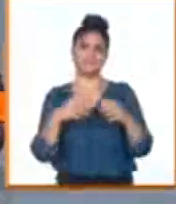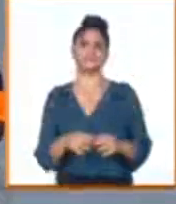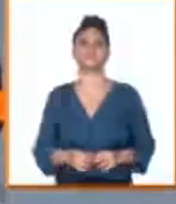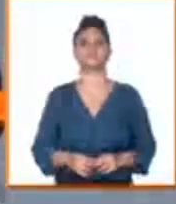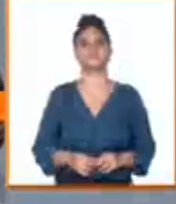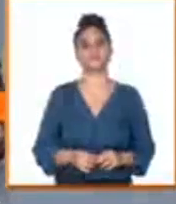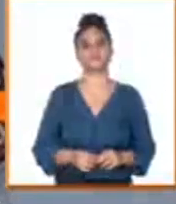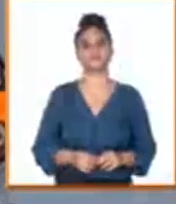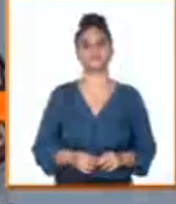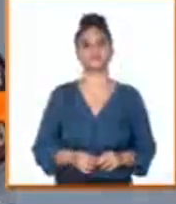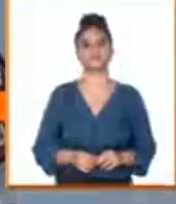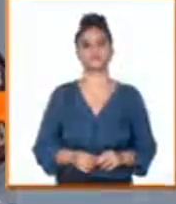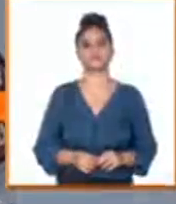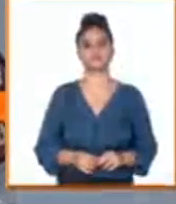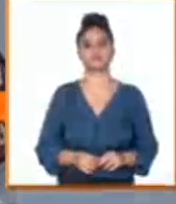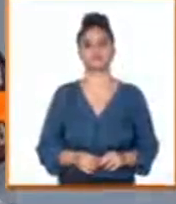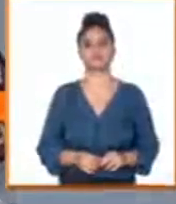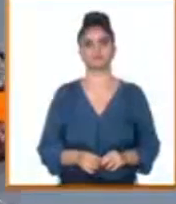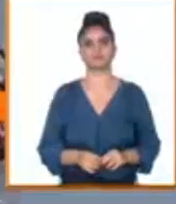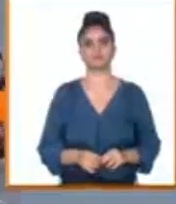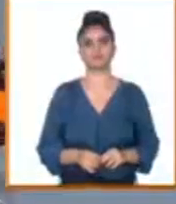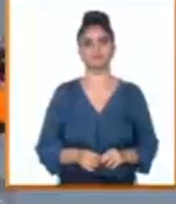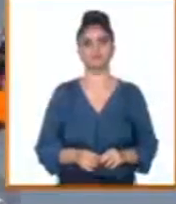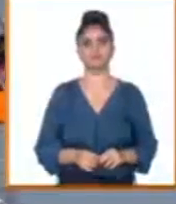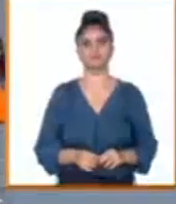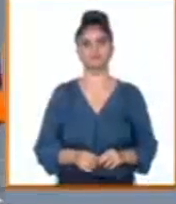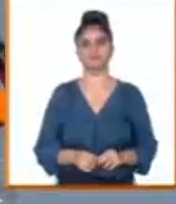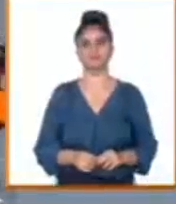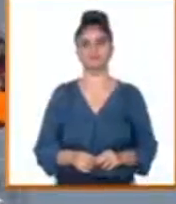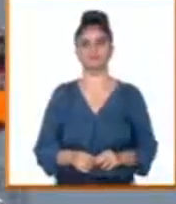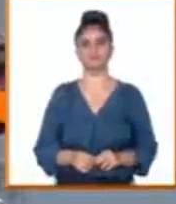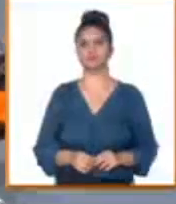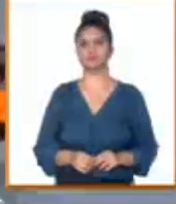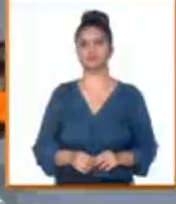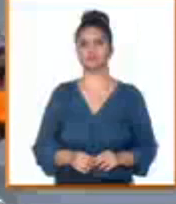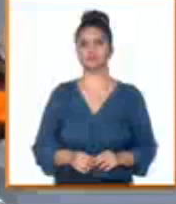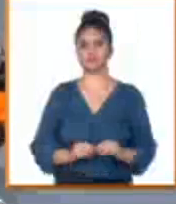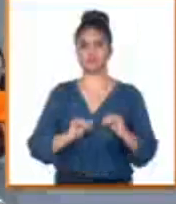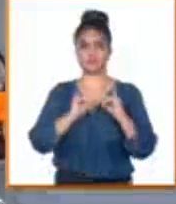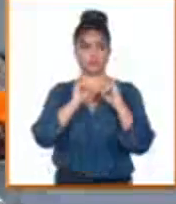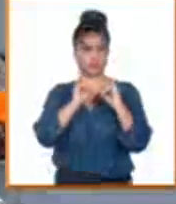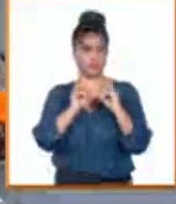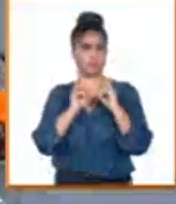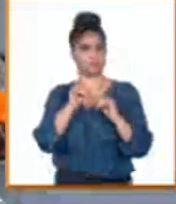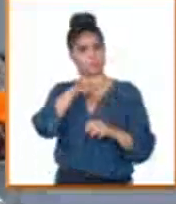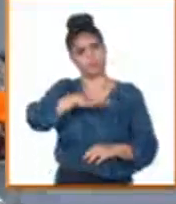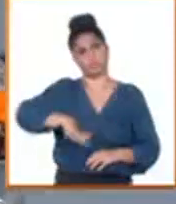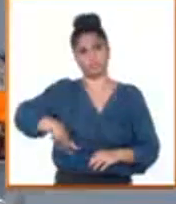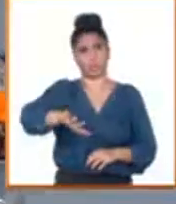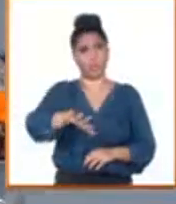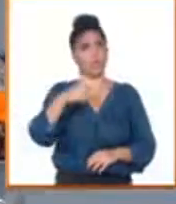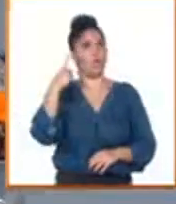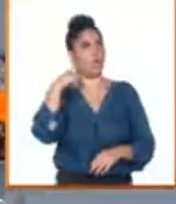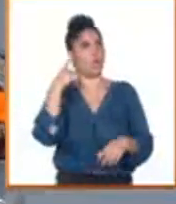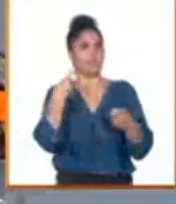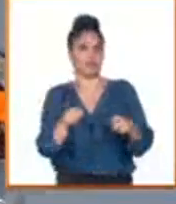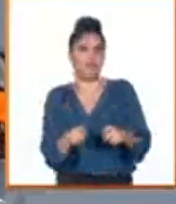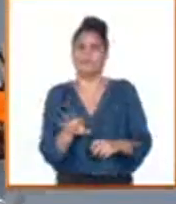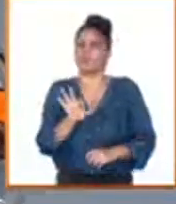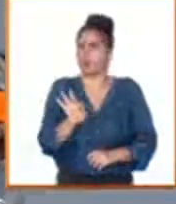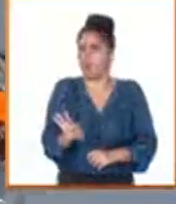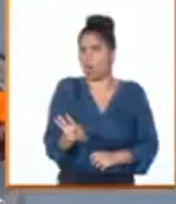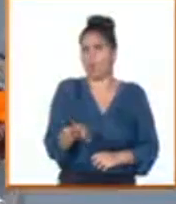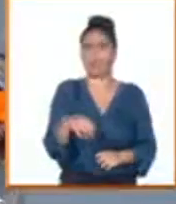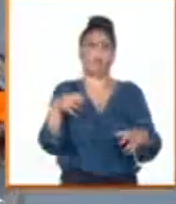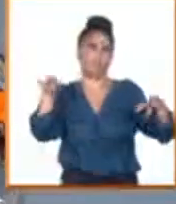incluso en las plataformas transfronterizas, que es el término que está usando en este momento la UNESCO en torno a estas temáticas. Hablar en